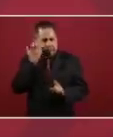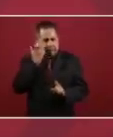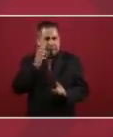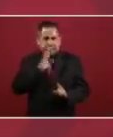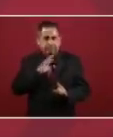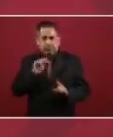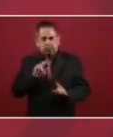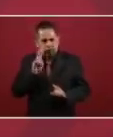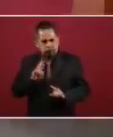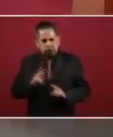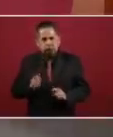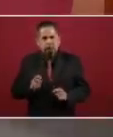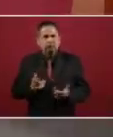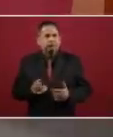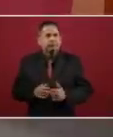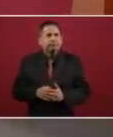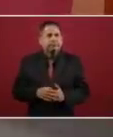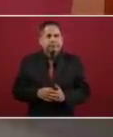sino por...